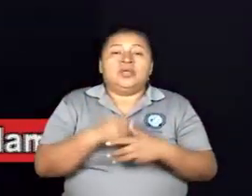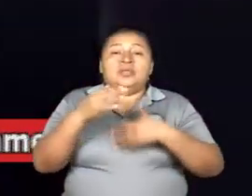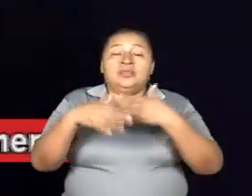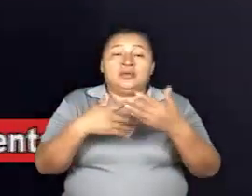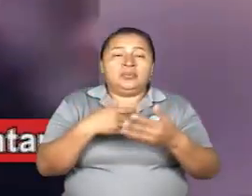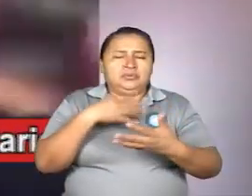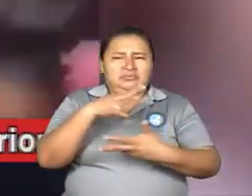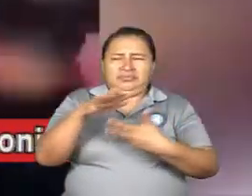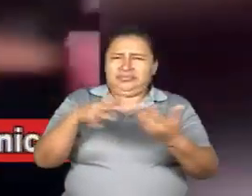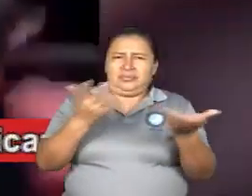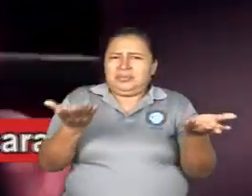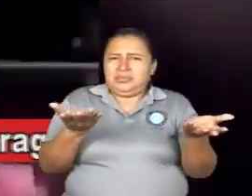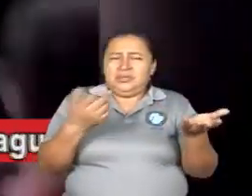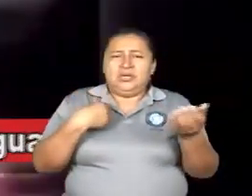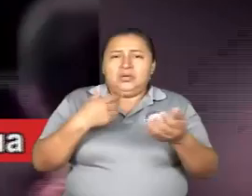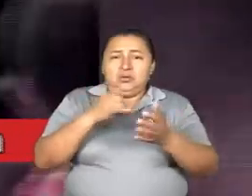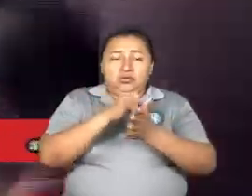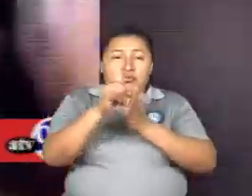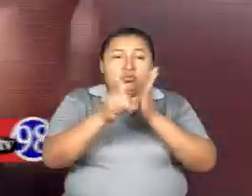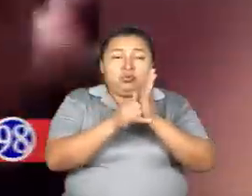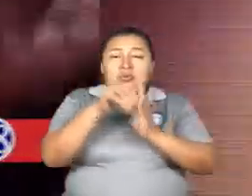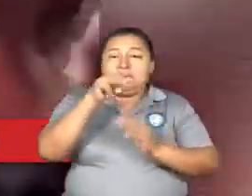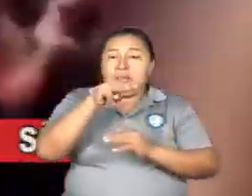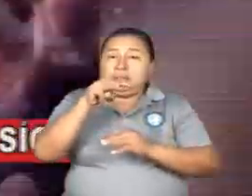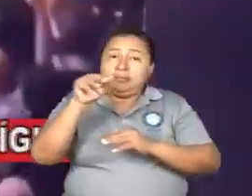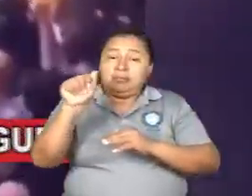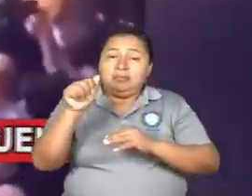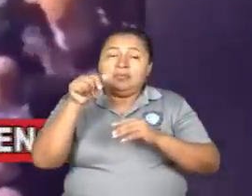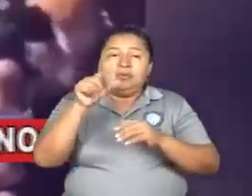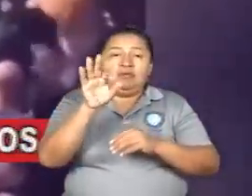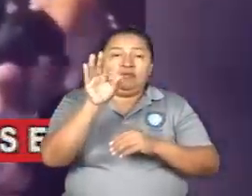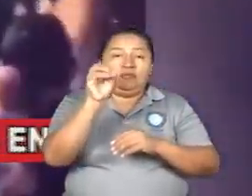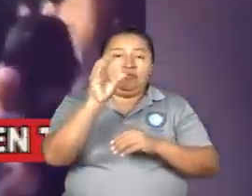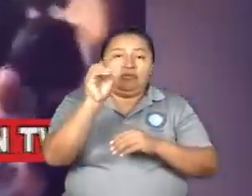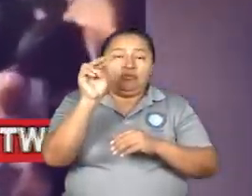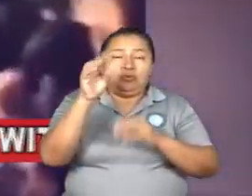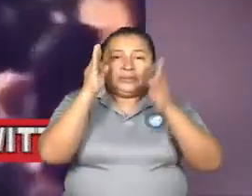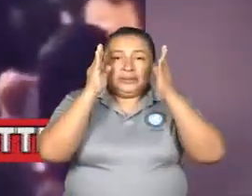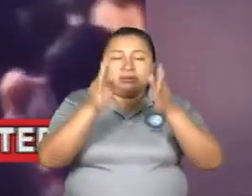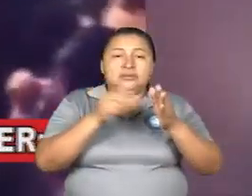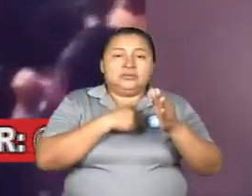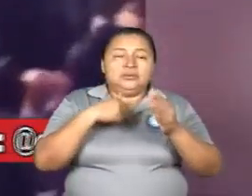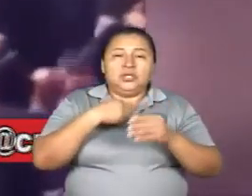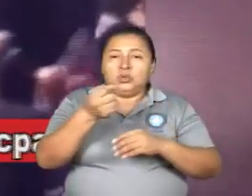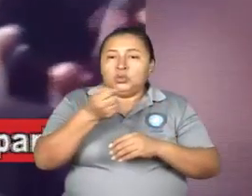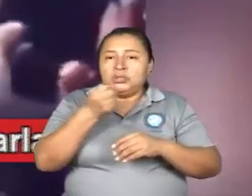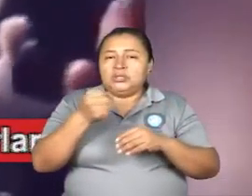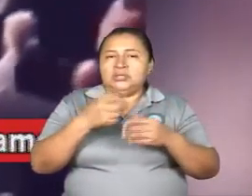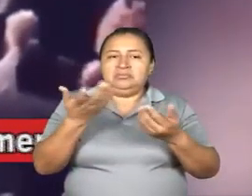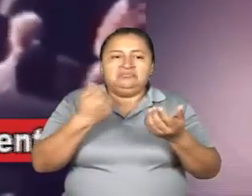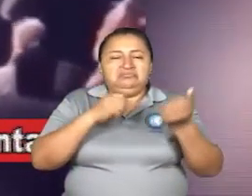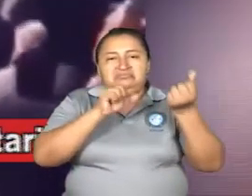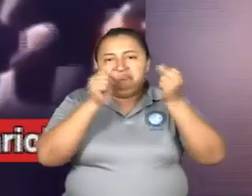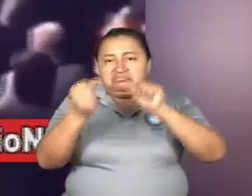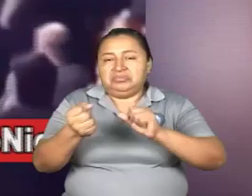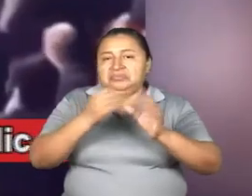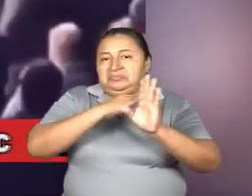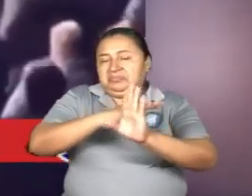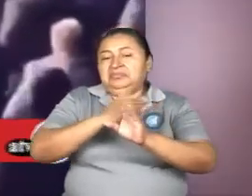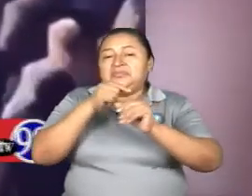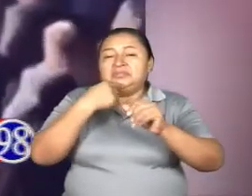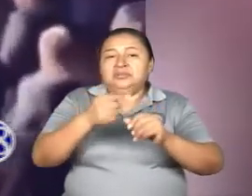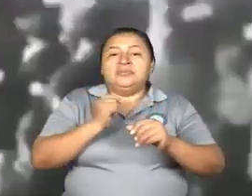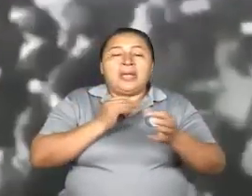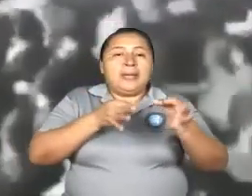gran confusión, el canal de YouTube MMA Focus, dedicado a las noticias sobre las artes marciales mixtas, explicó